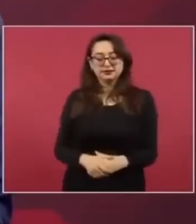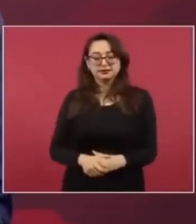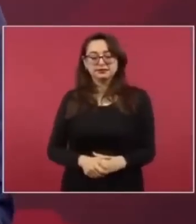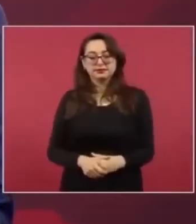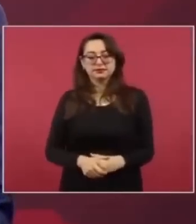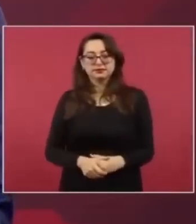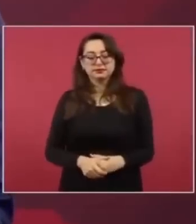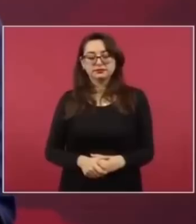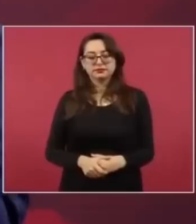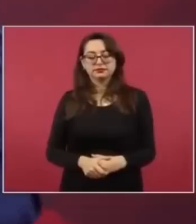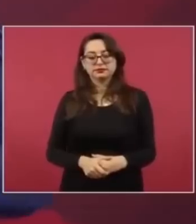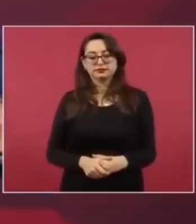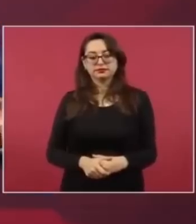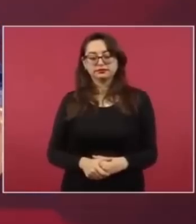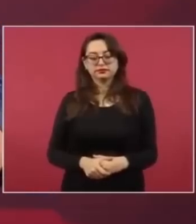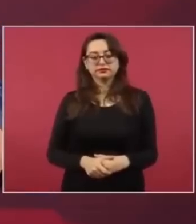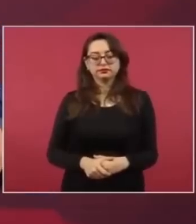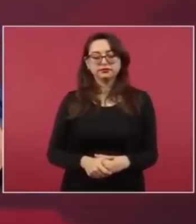Entonces,